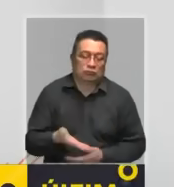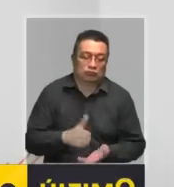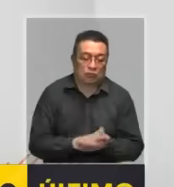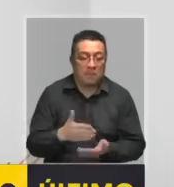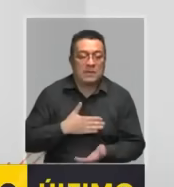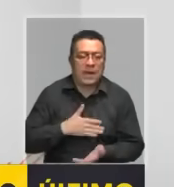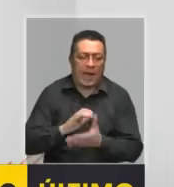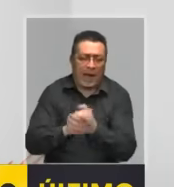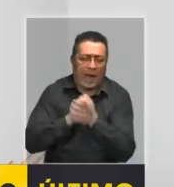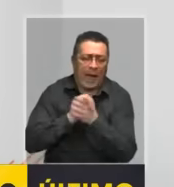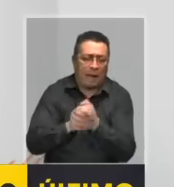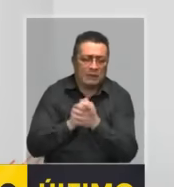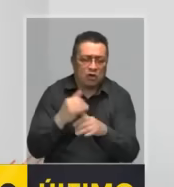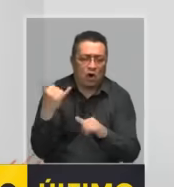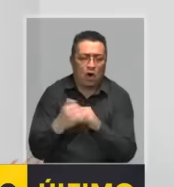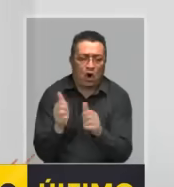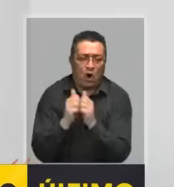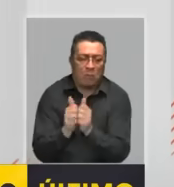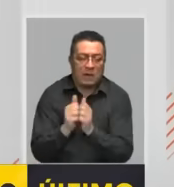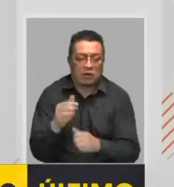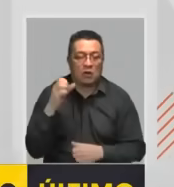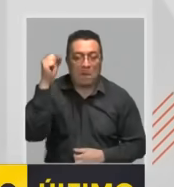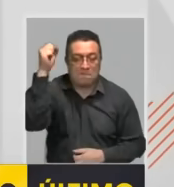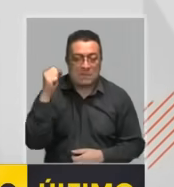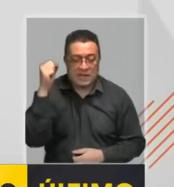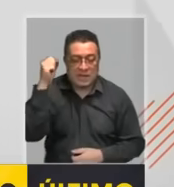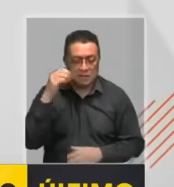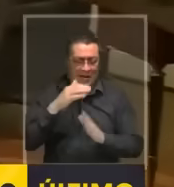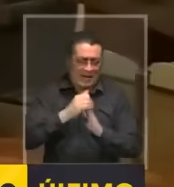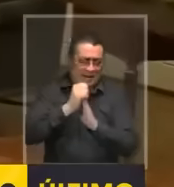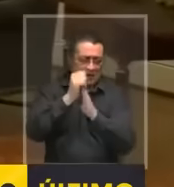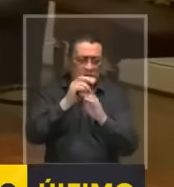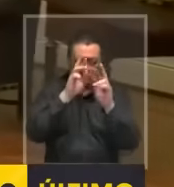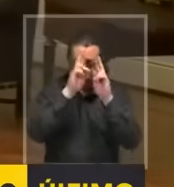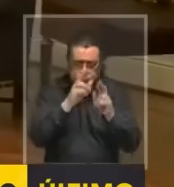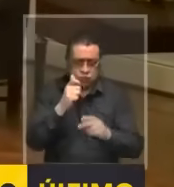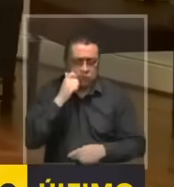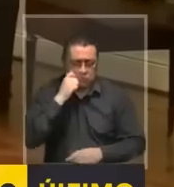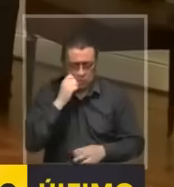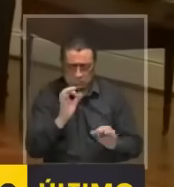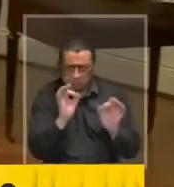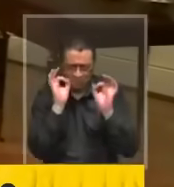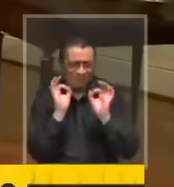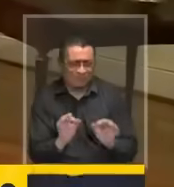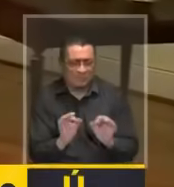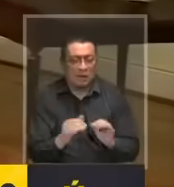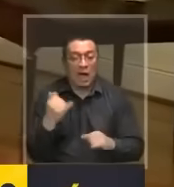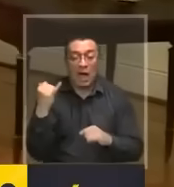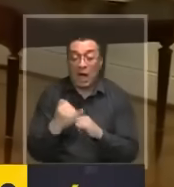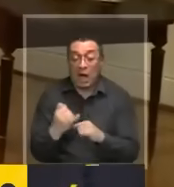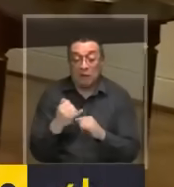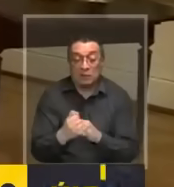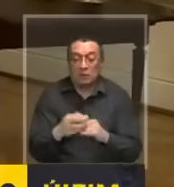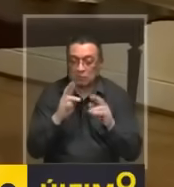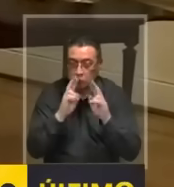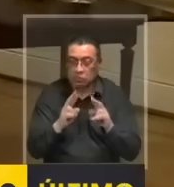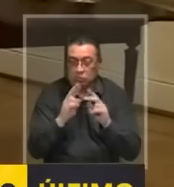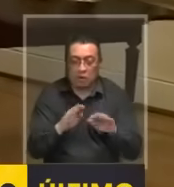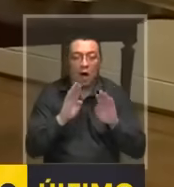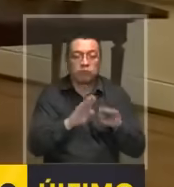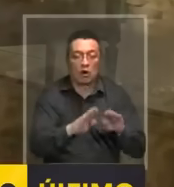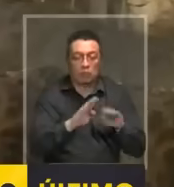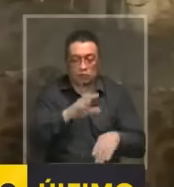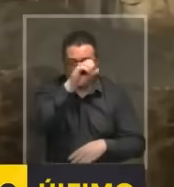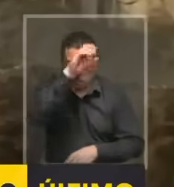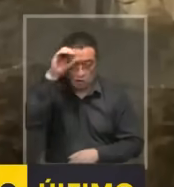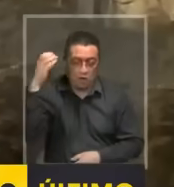gran amigo y compañero Sebastián Piñera. Un líder único, un ser humano íntegro y un amigo como pocos que siempre apoyó a Colombia.